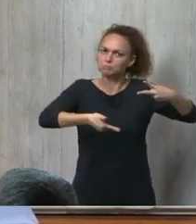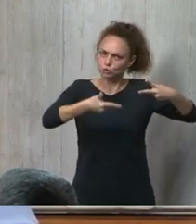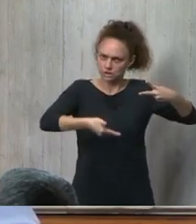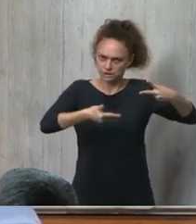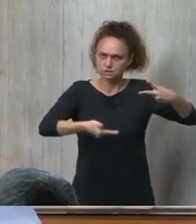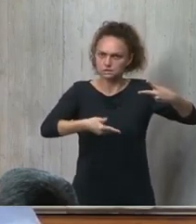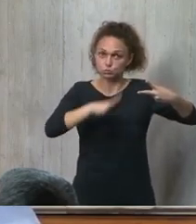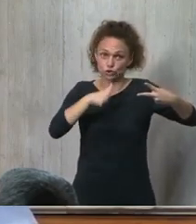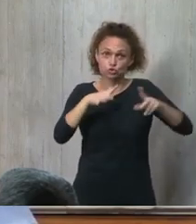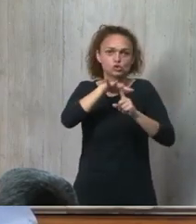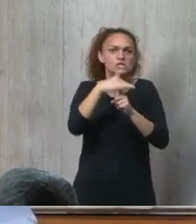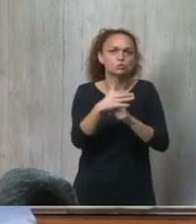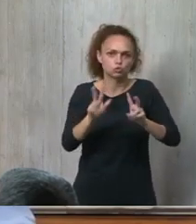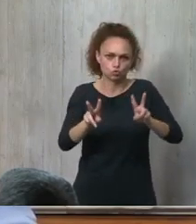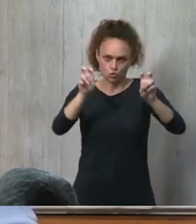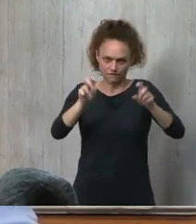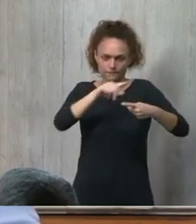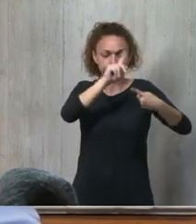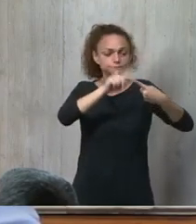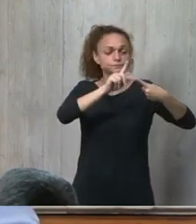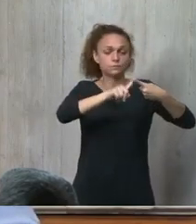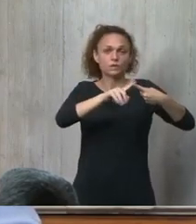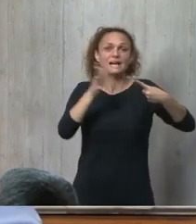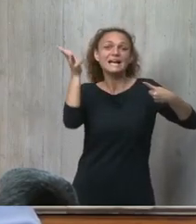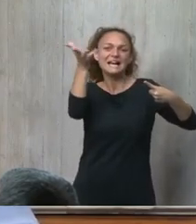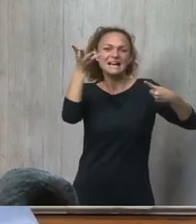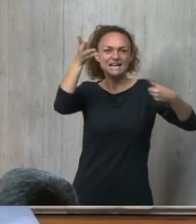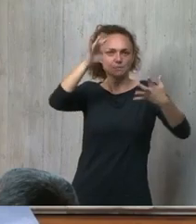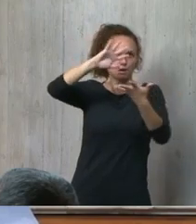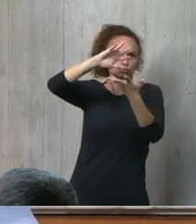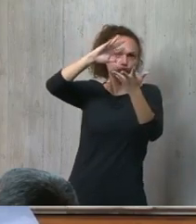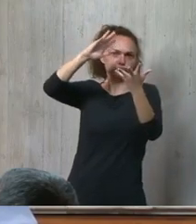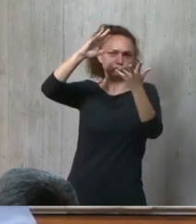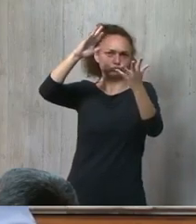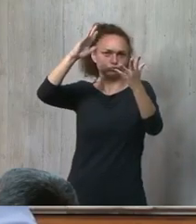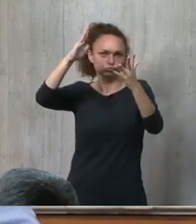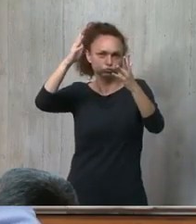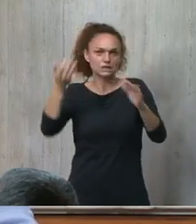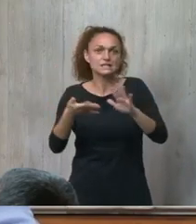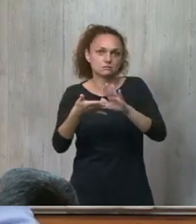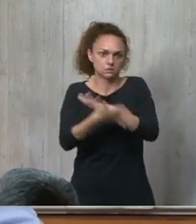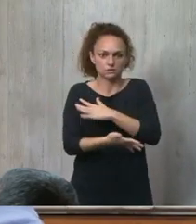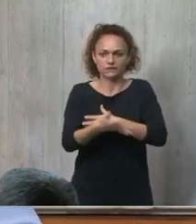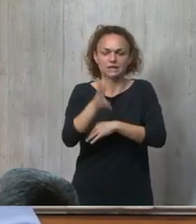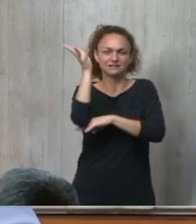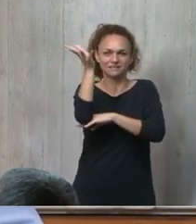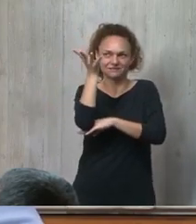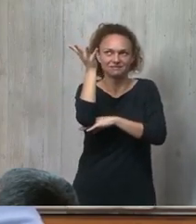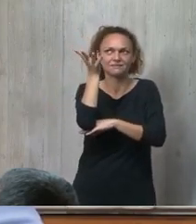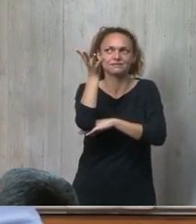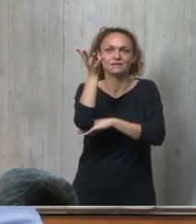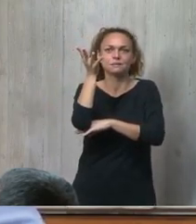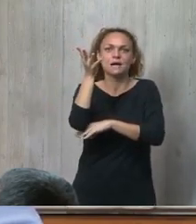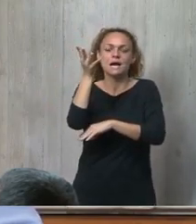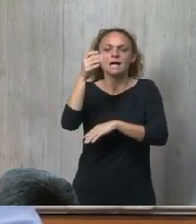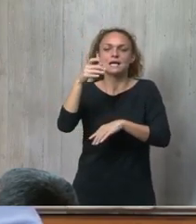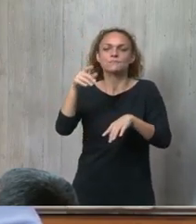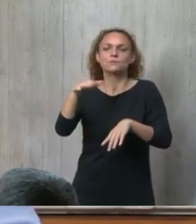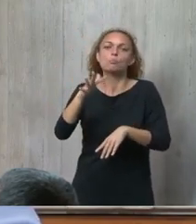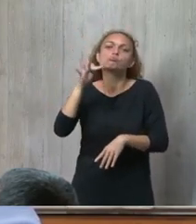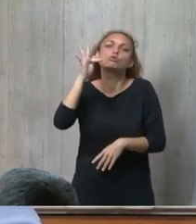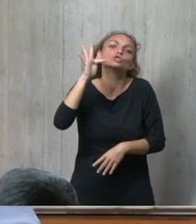situación. Uno, sin duda, es la evolución meteorológica. La meteorología nos ha empezado a ser menos hostil,